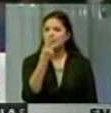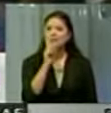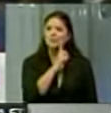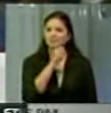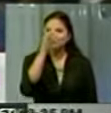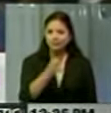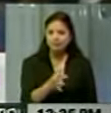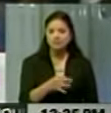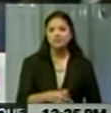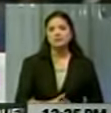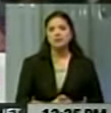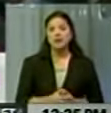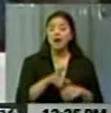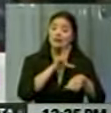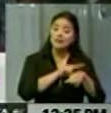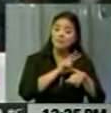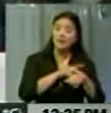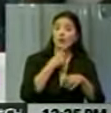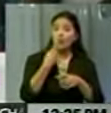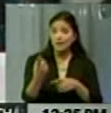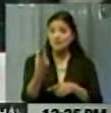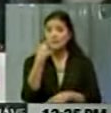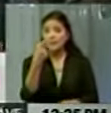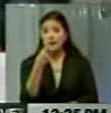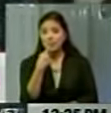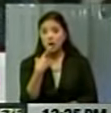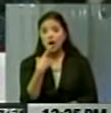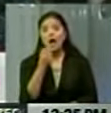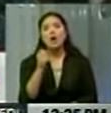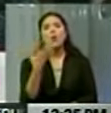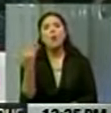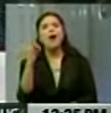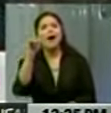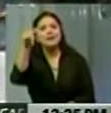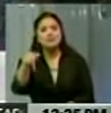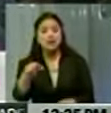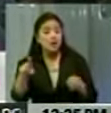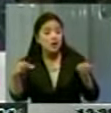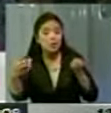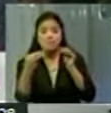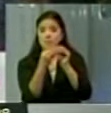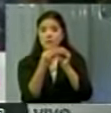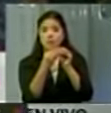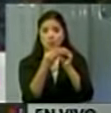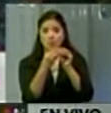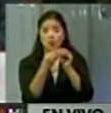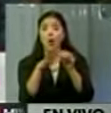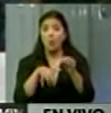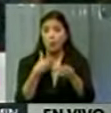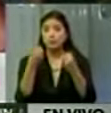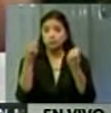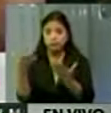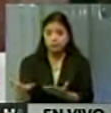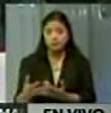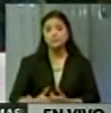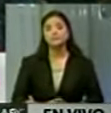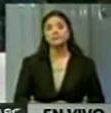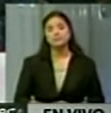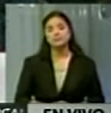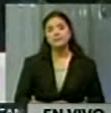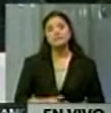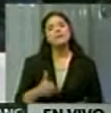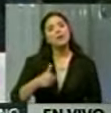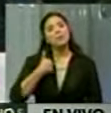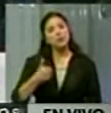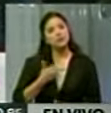le está indicando su médico o su médica y cuál es el medicamento que es el mismo principio activo que podemos poner a su disposición.